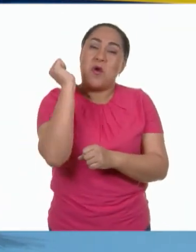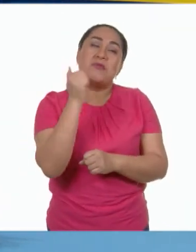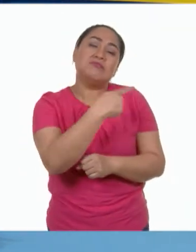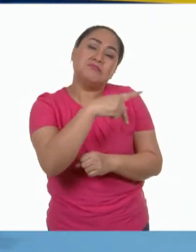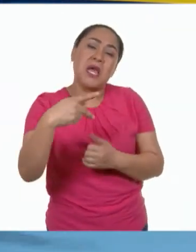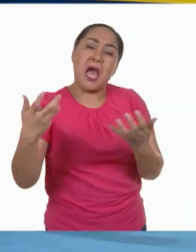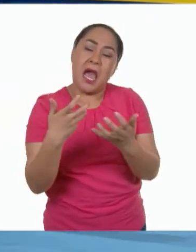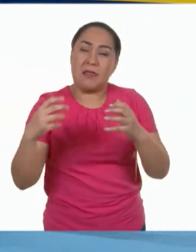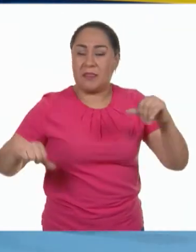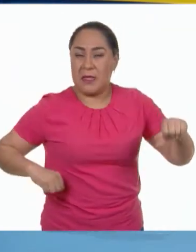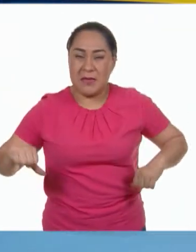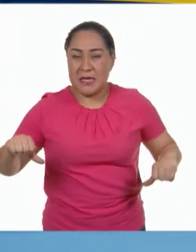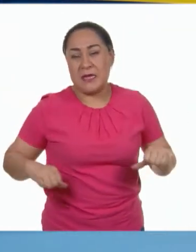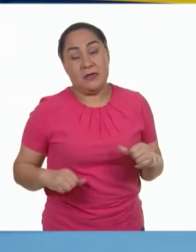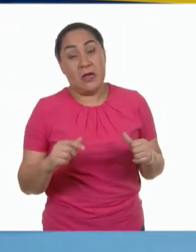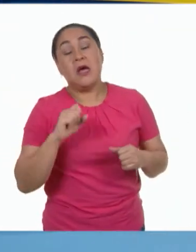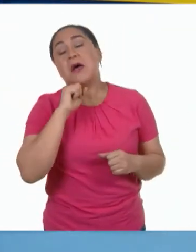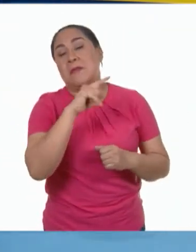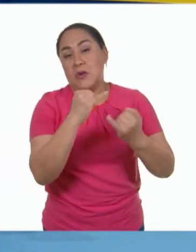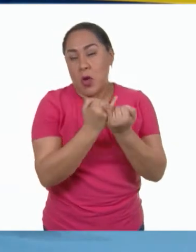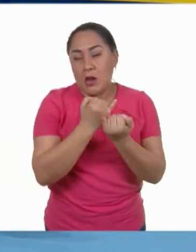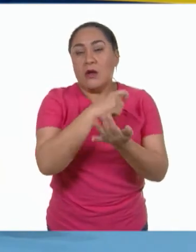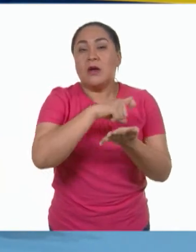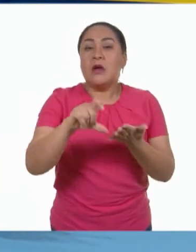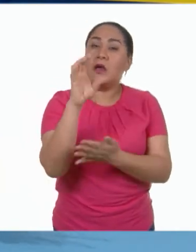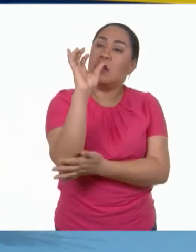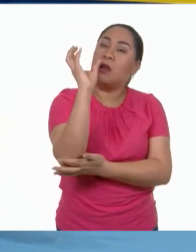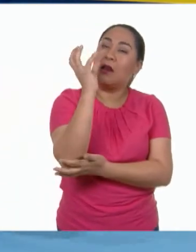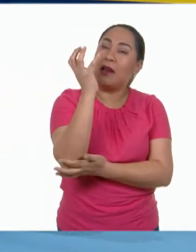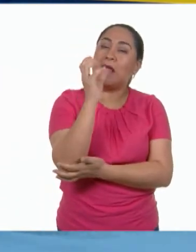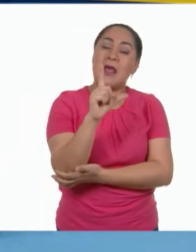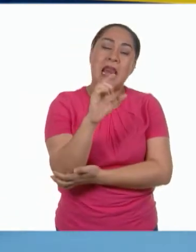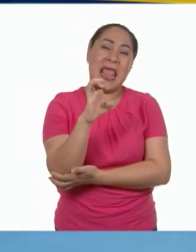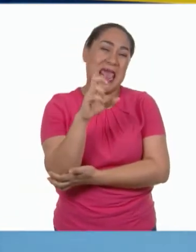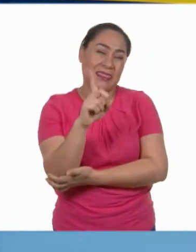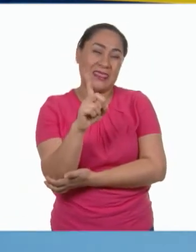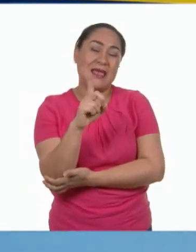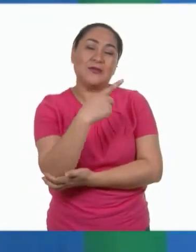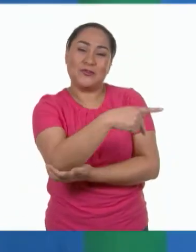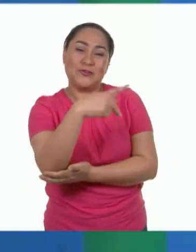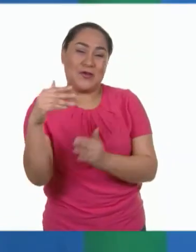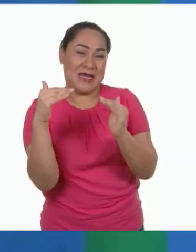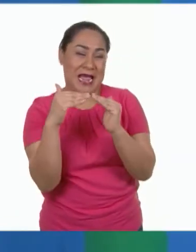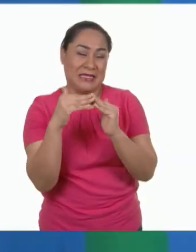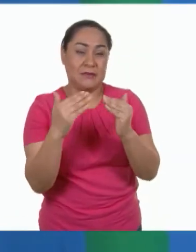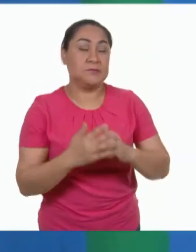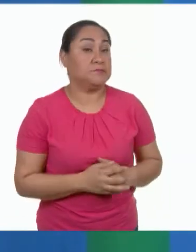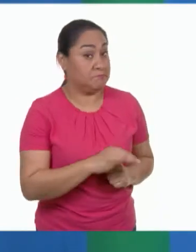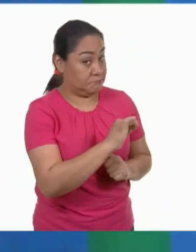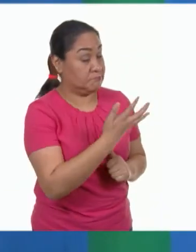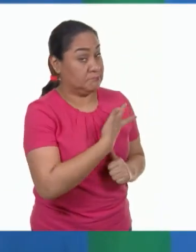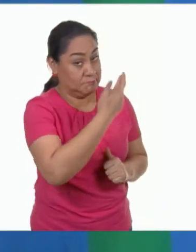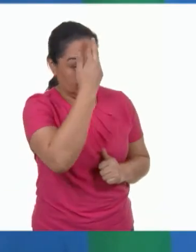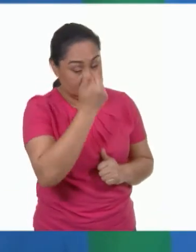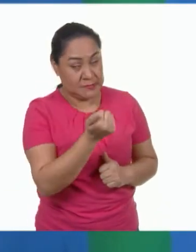actividades. Así como utilizar focos de luz LED para iluminar nuestros hogares. Claro María, esas son acciones complementarias para